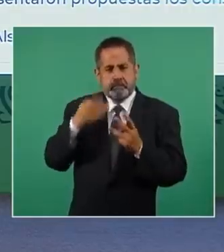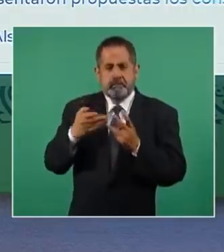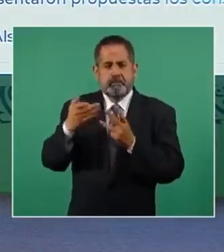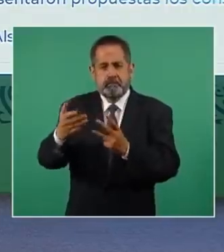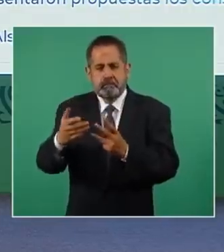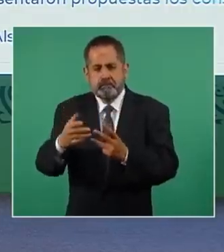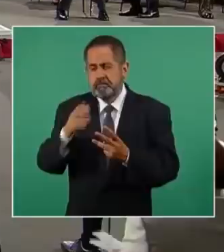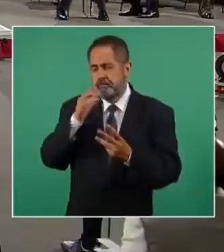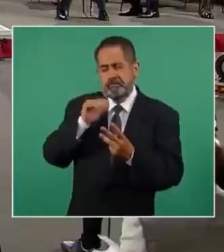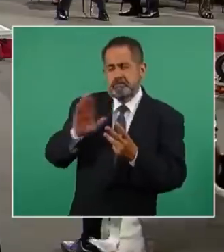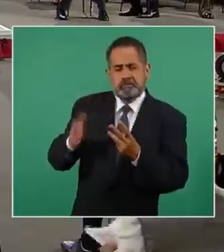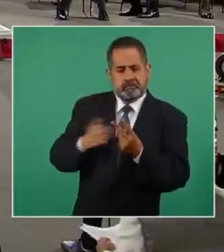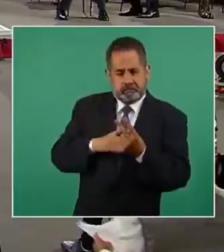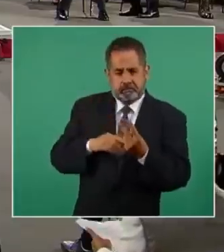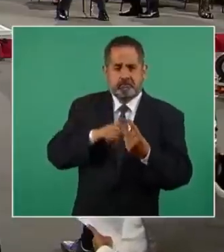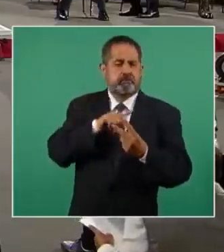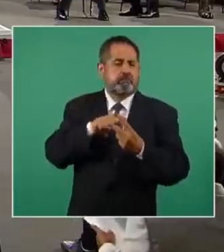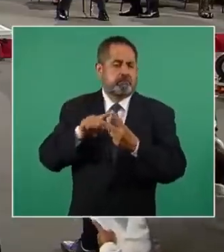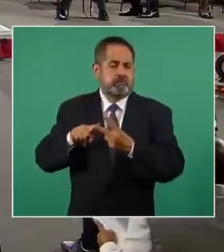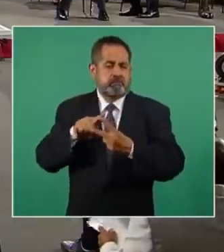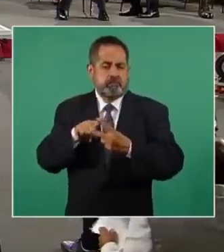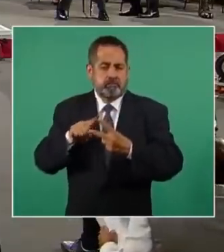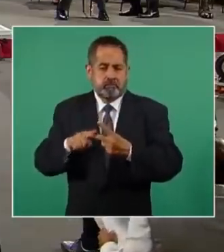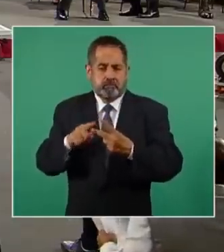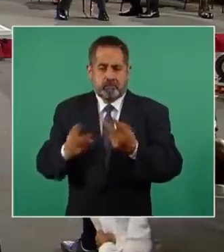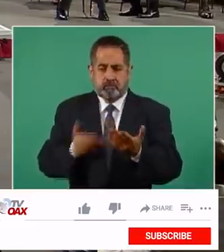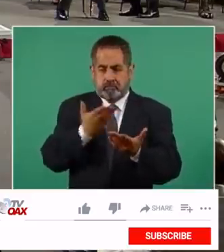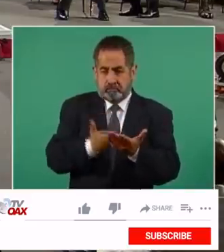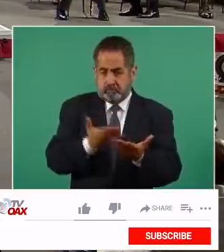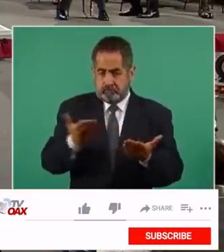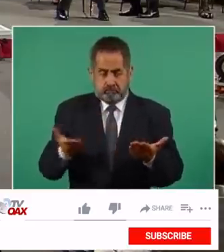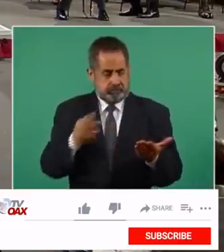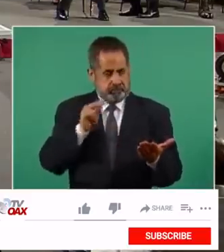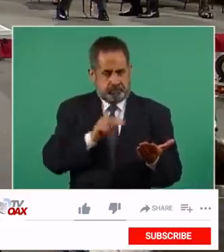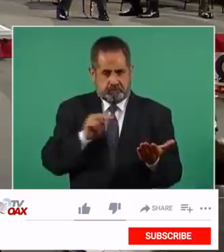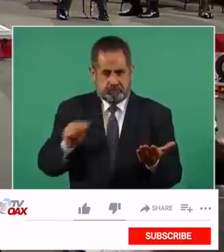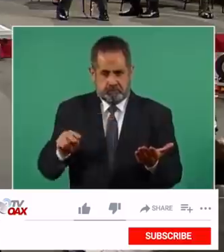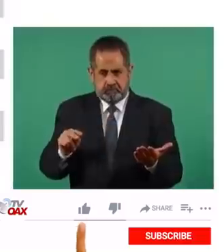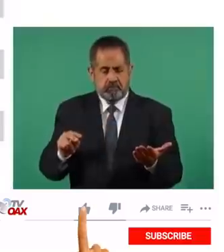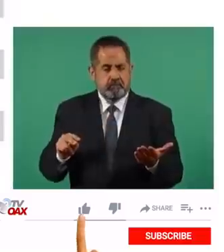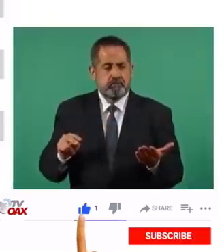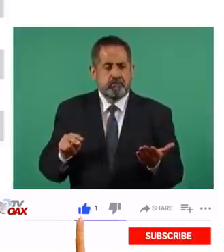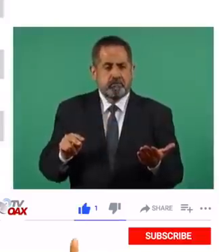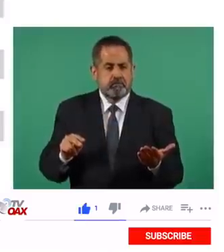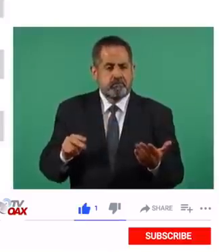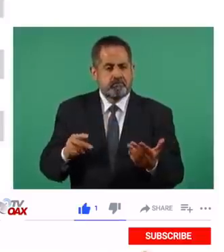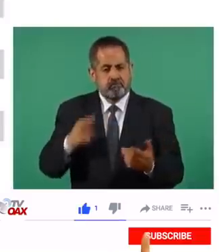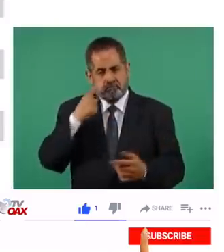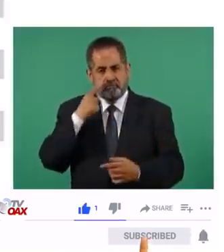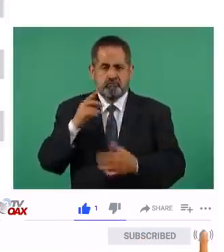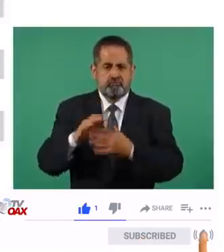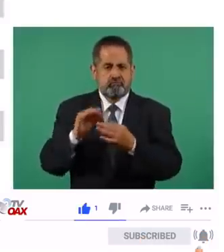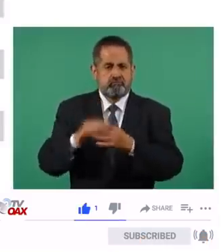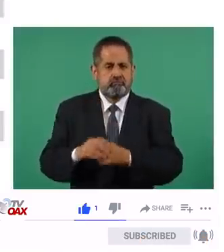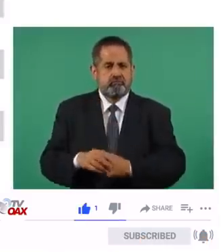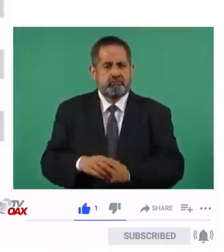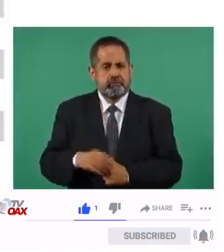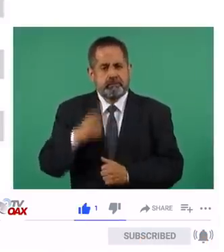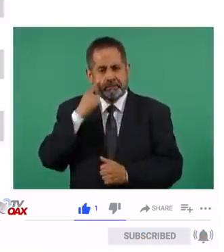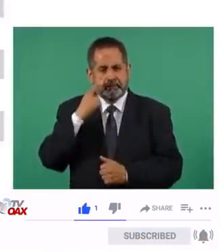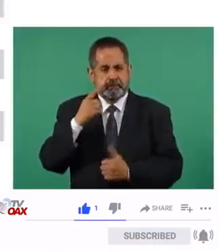se pudo. Y tuvimos dos propuestas, que fueron muy propuestas, muy robustas. Las CAF,